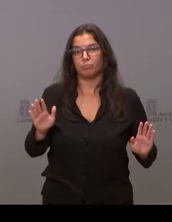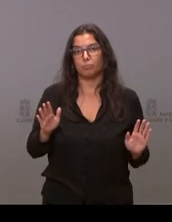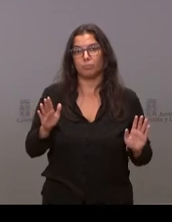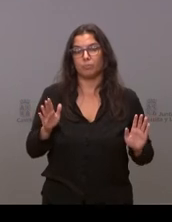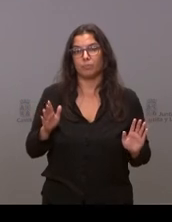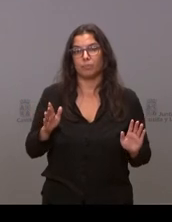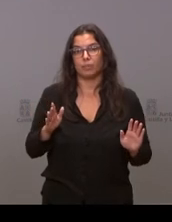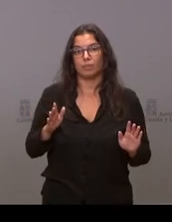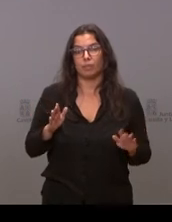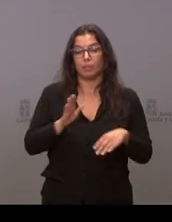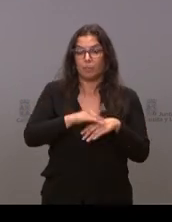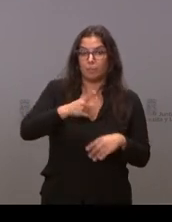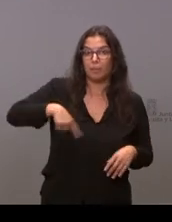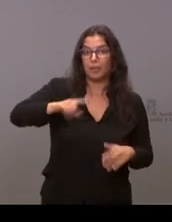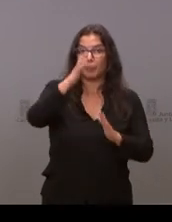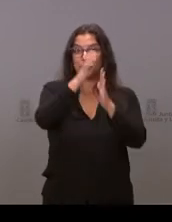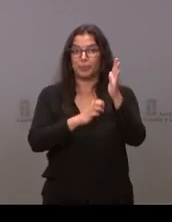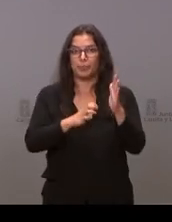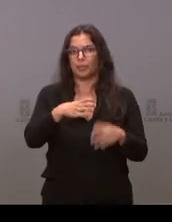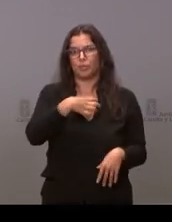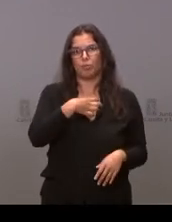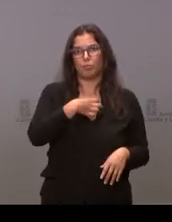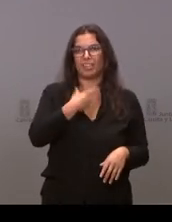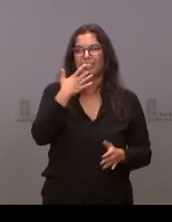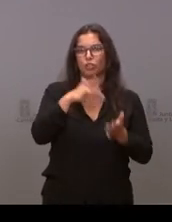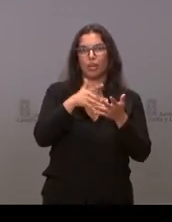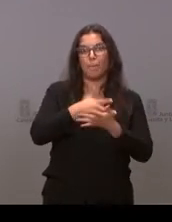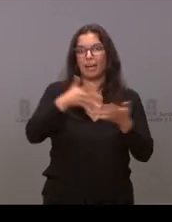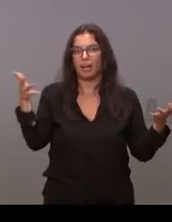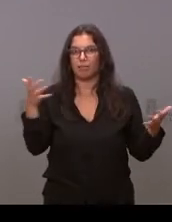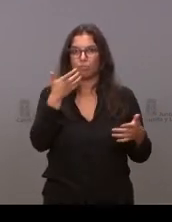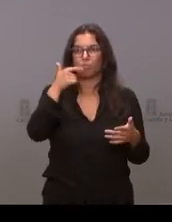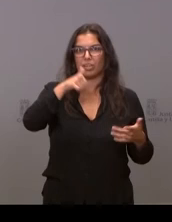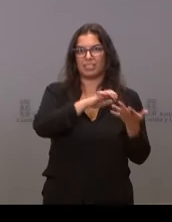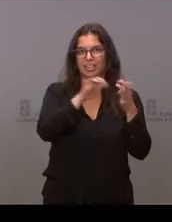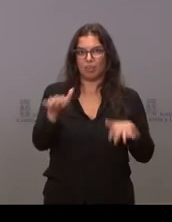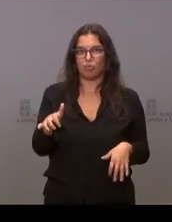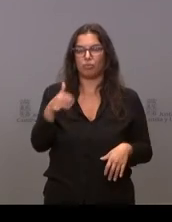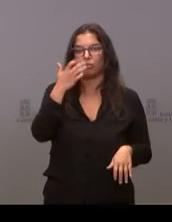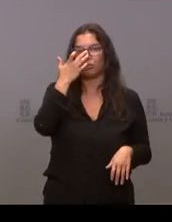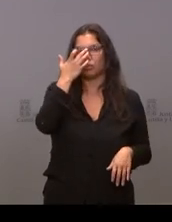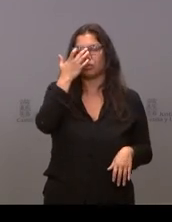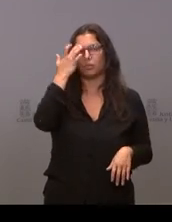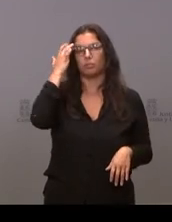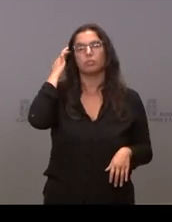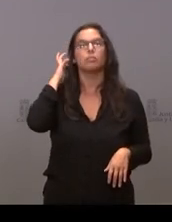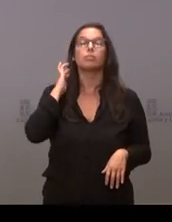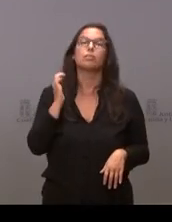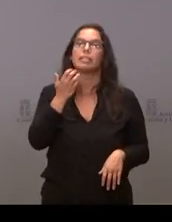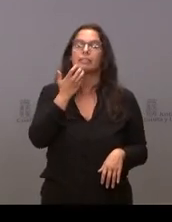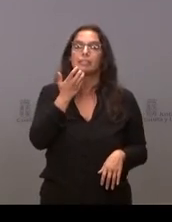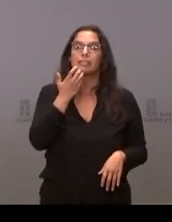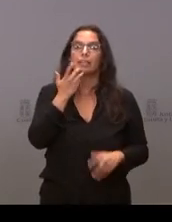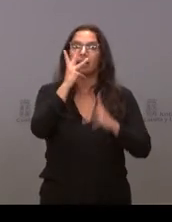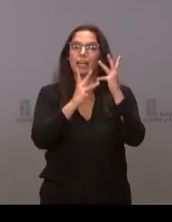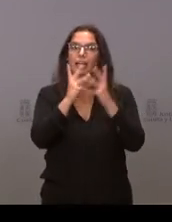las explotaciones más dimensionadas como las de Castilla y León, aplicando el componente